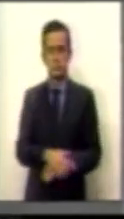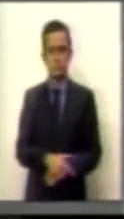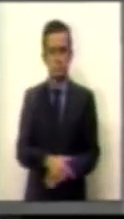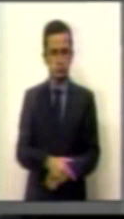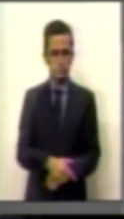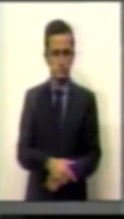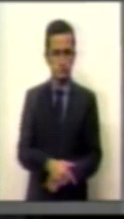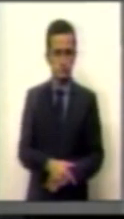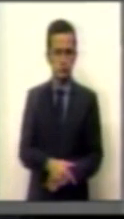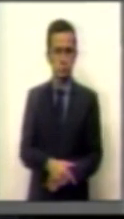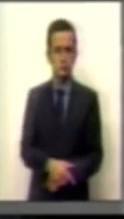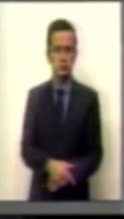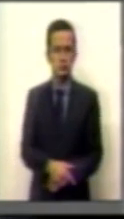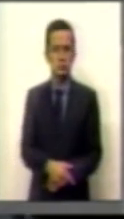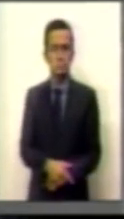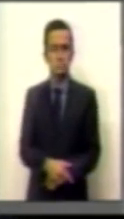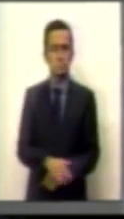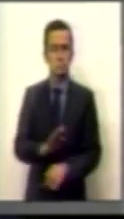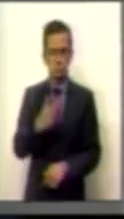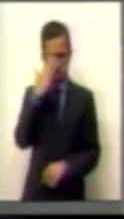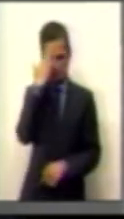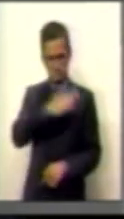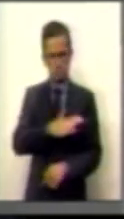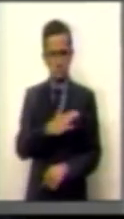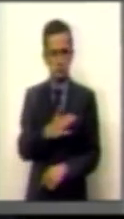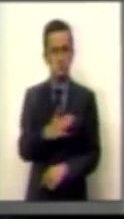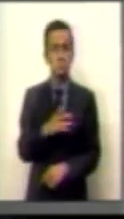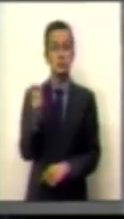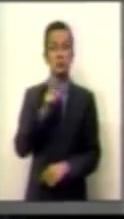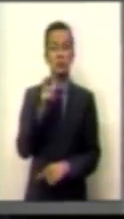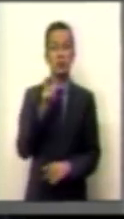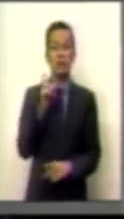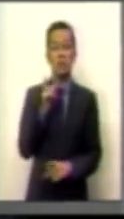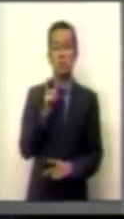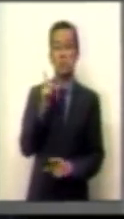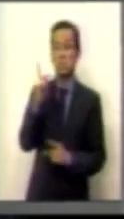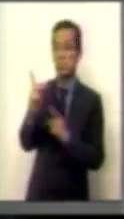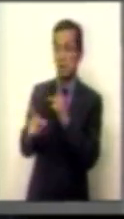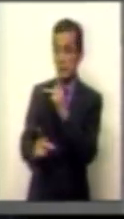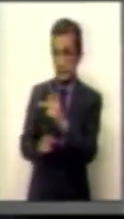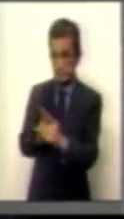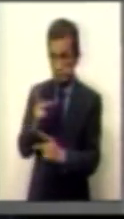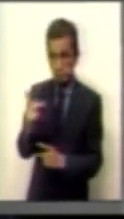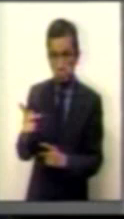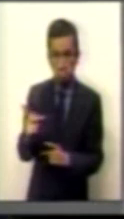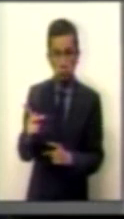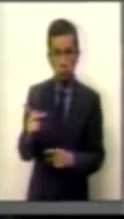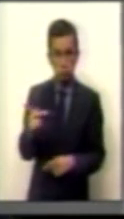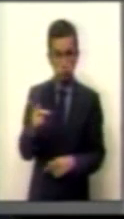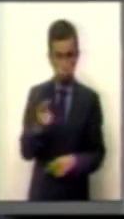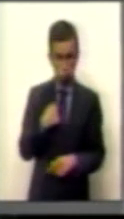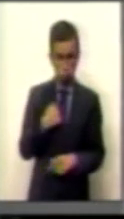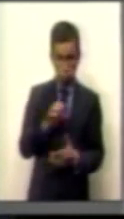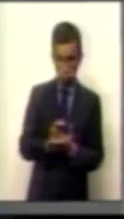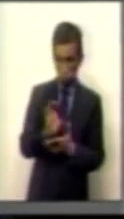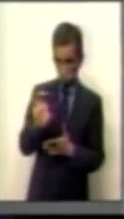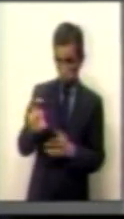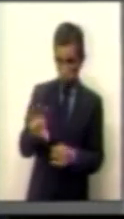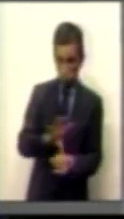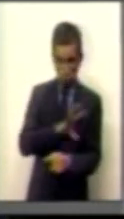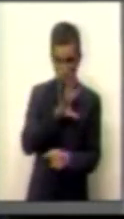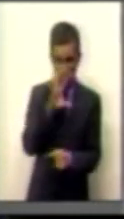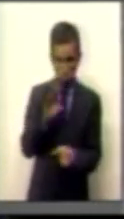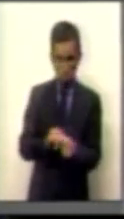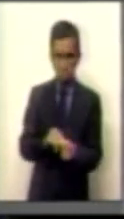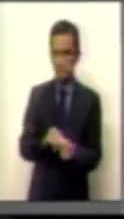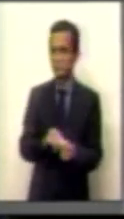Es conocido el hecho de que en los préstamos no se entrega la cantidad completa que se pretende